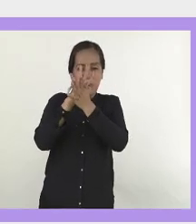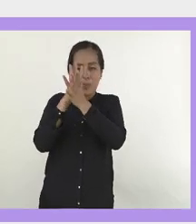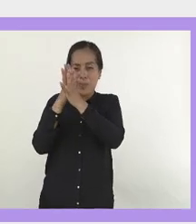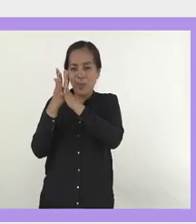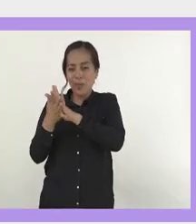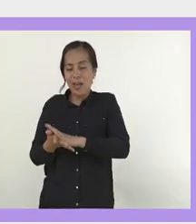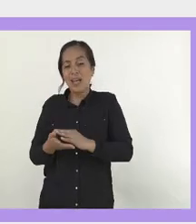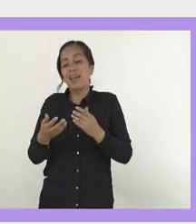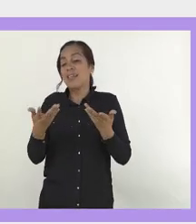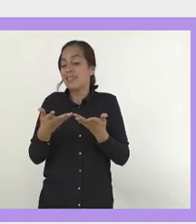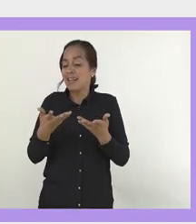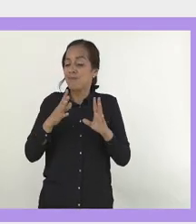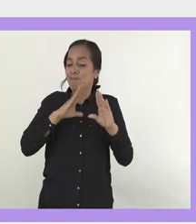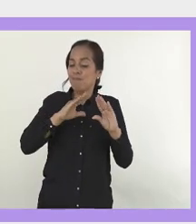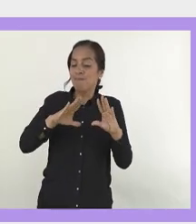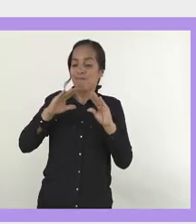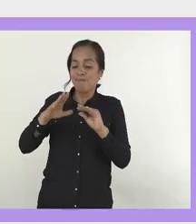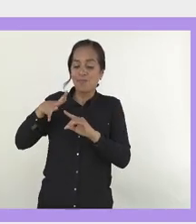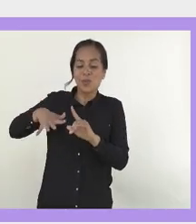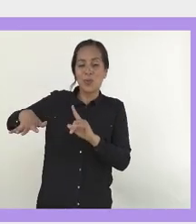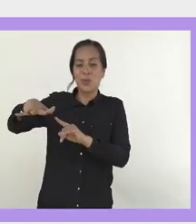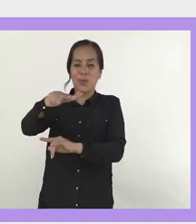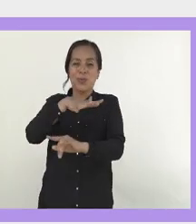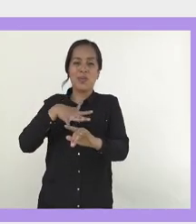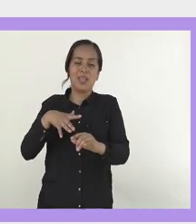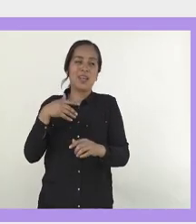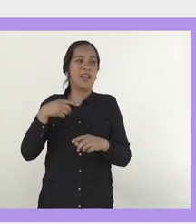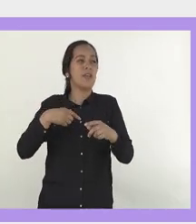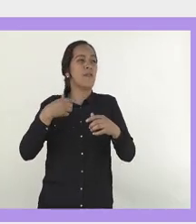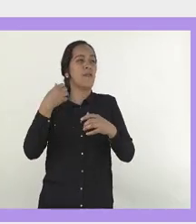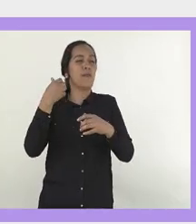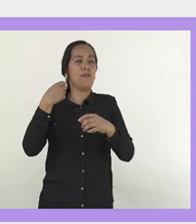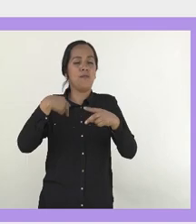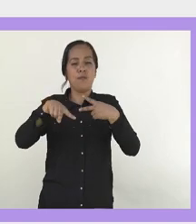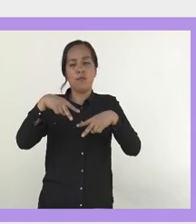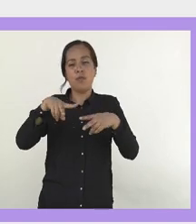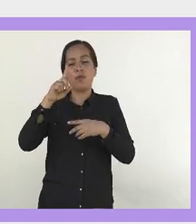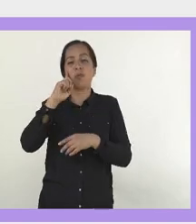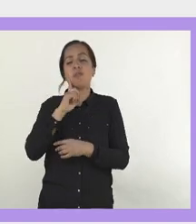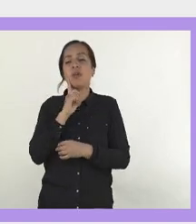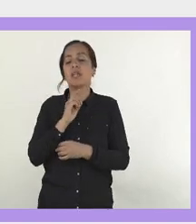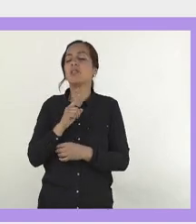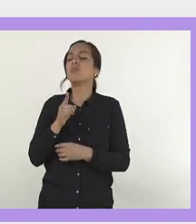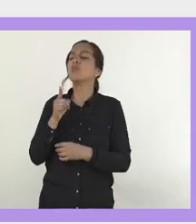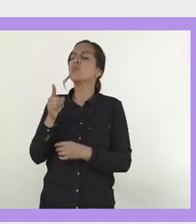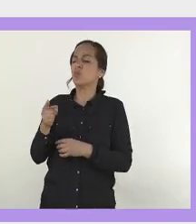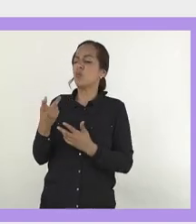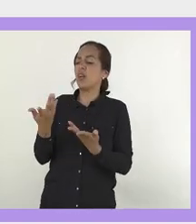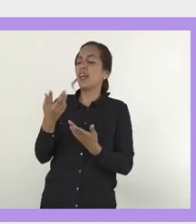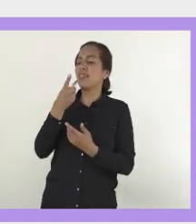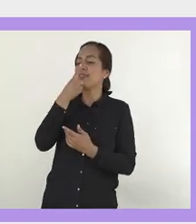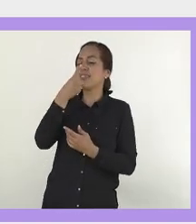tratando a generar alrededor del fútbol femenil tú qué le dirías Andrea